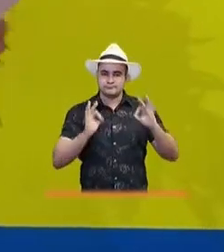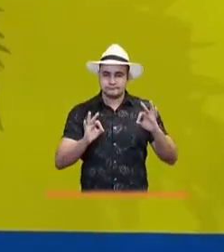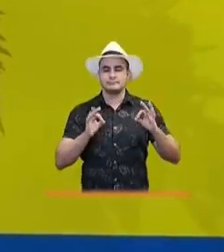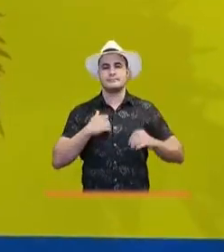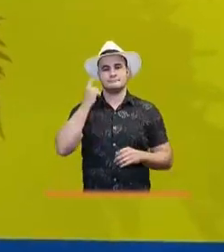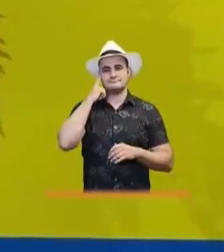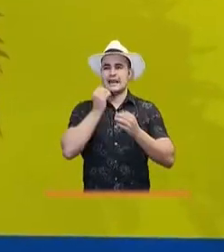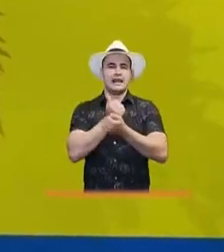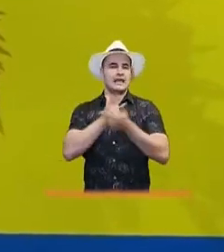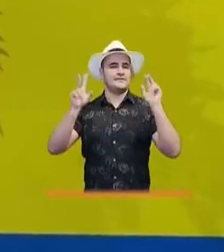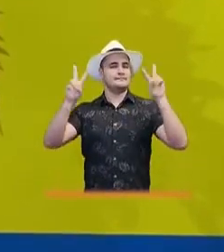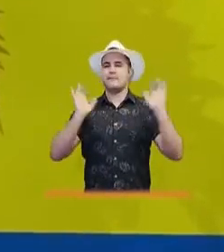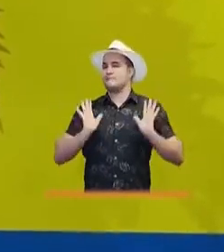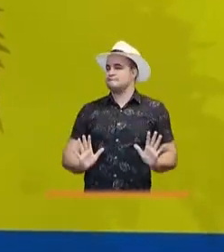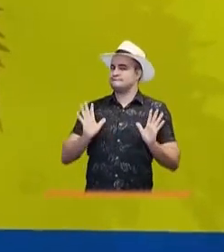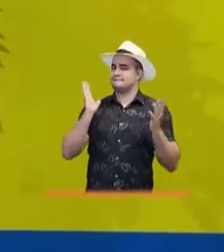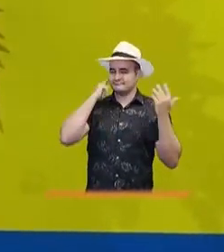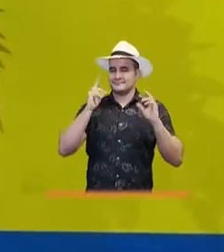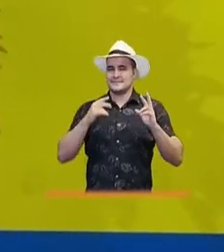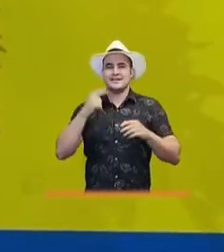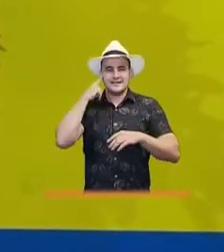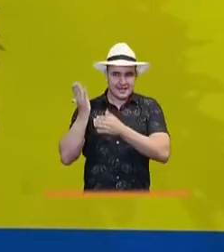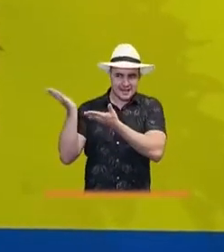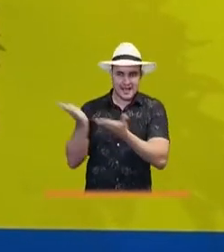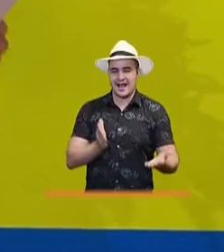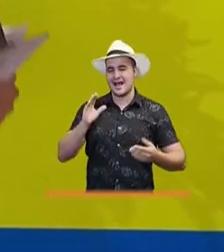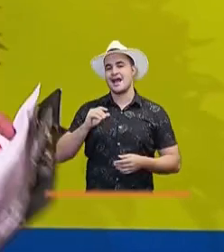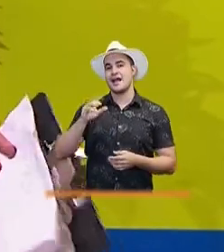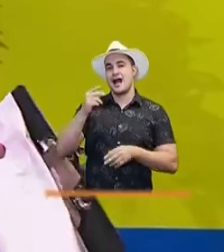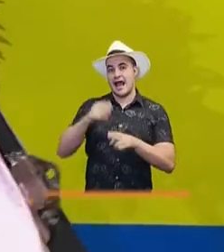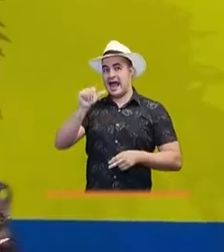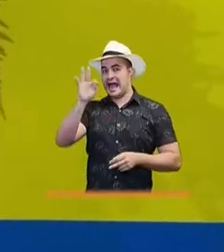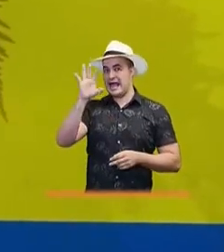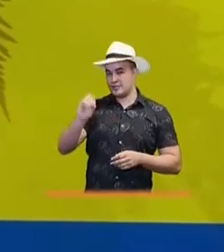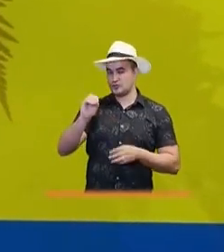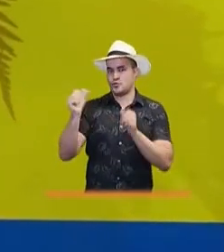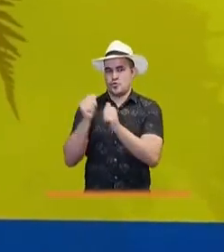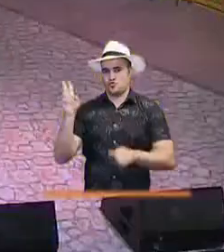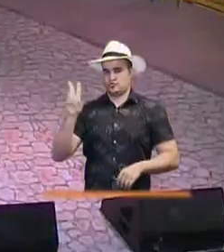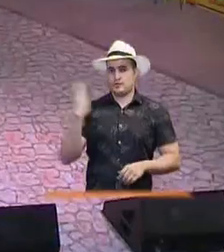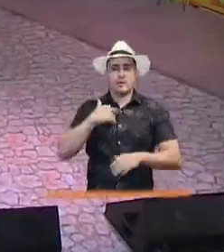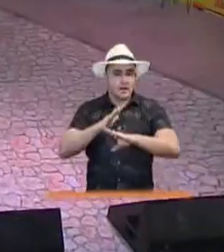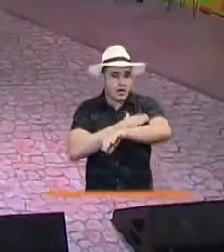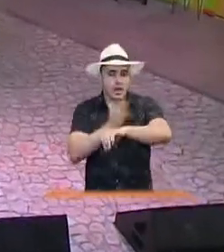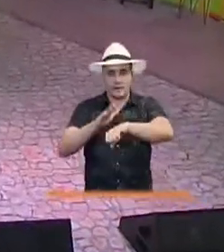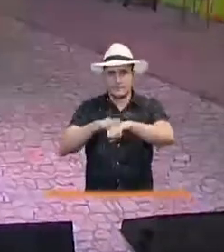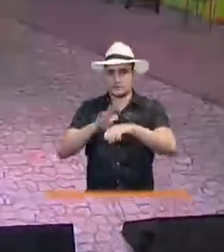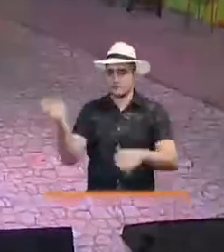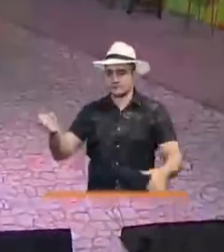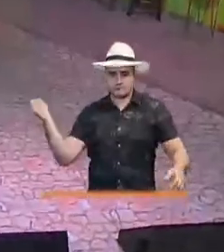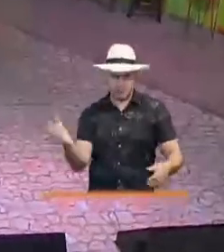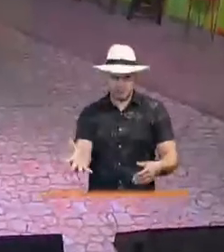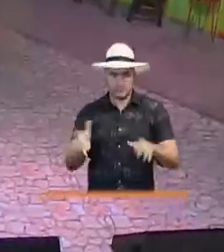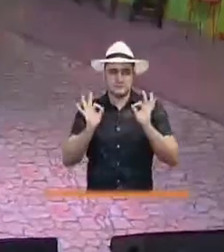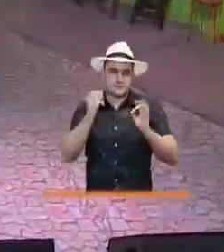libre. Comenzamos con Aldo y Guacuco. Vamos a recordar que ellos previamente han tirado los dados también por